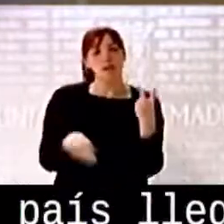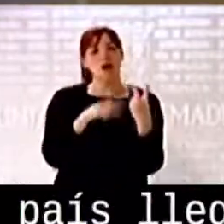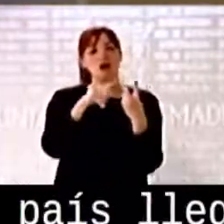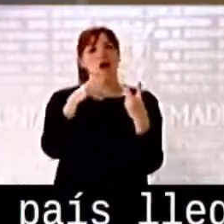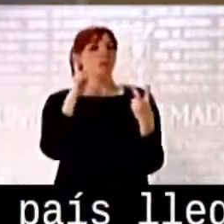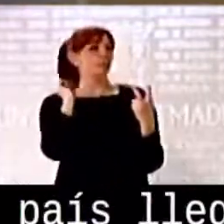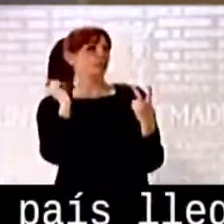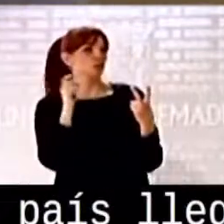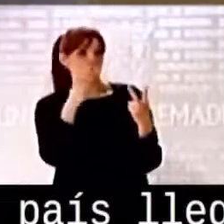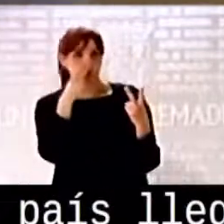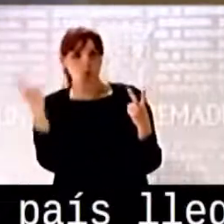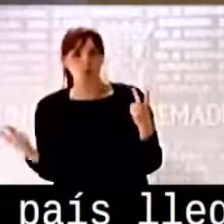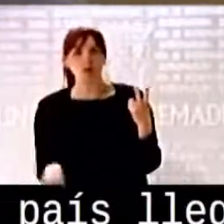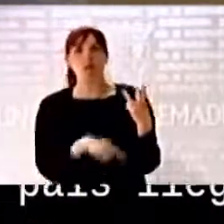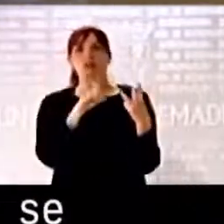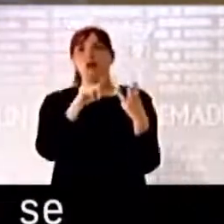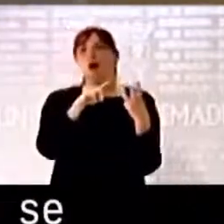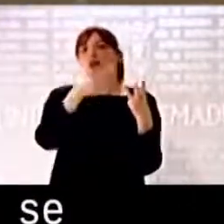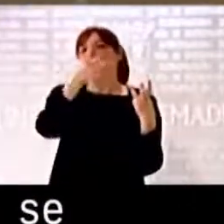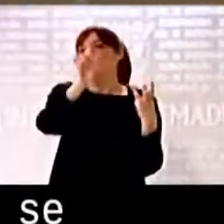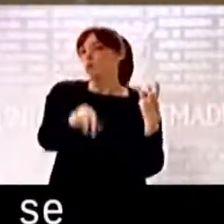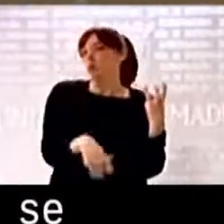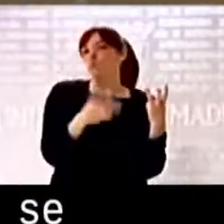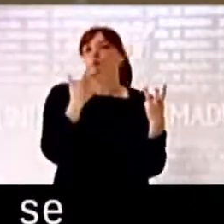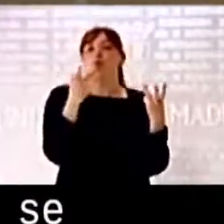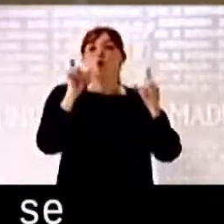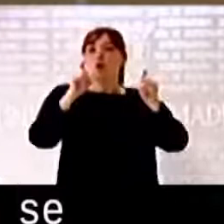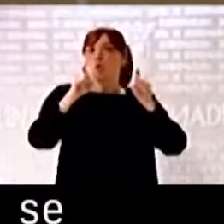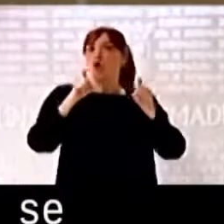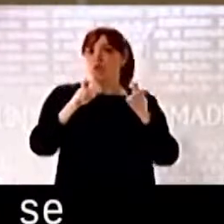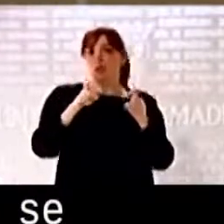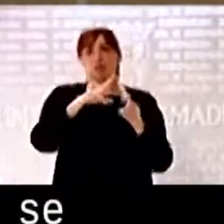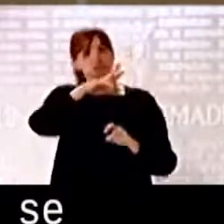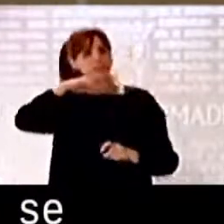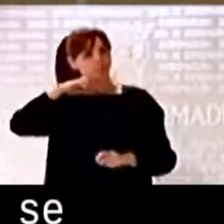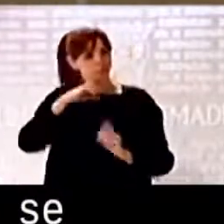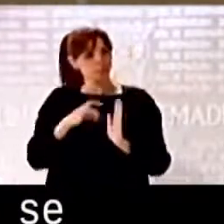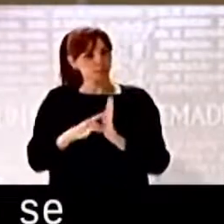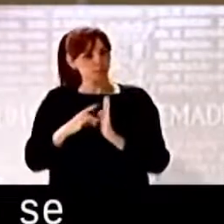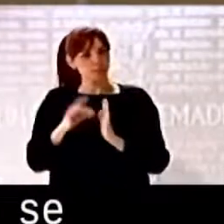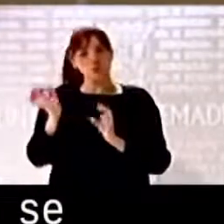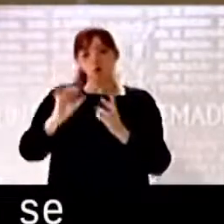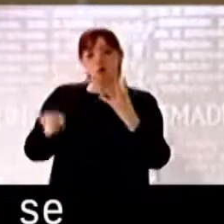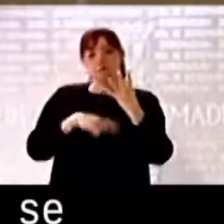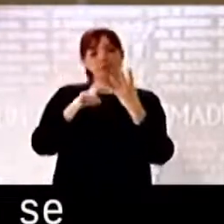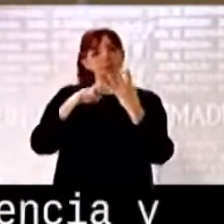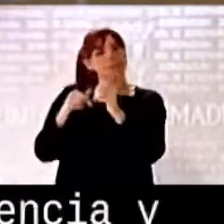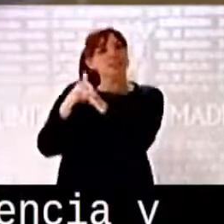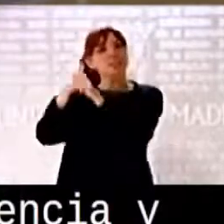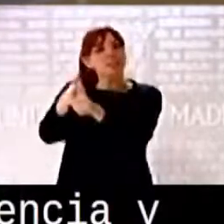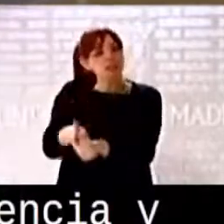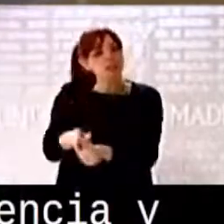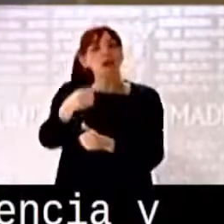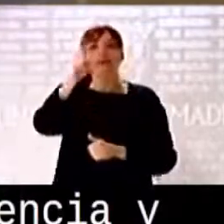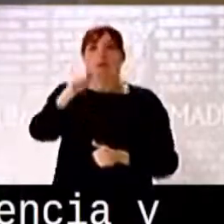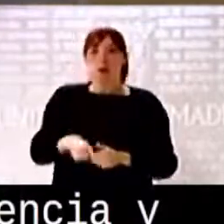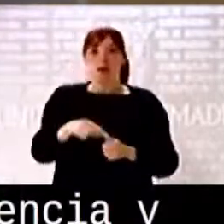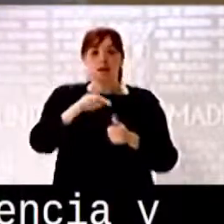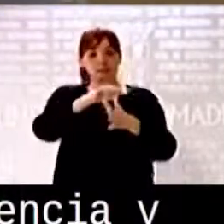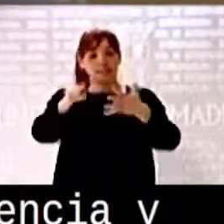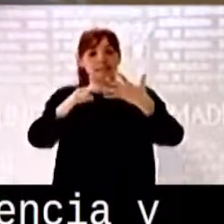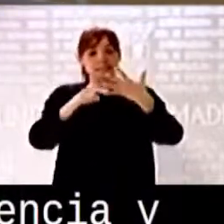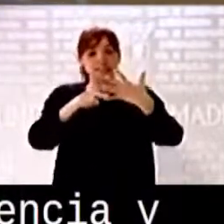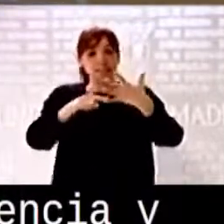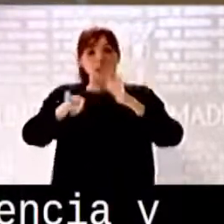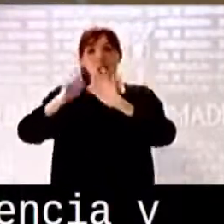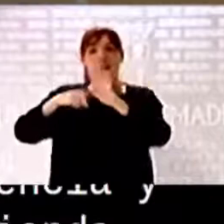las pensiones públicas, a este país se garantizó la educación o la dependencia, y creemos que la nueva ley